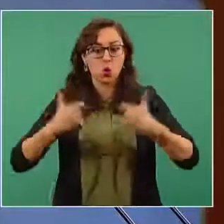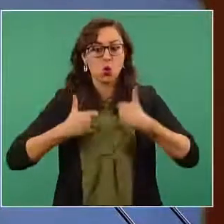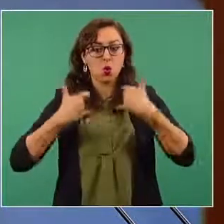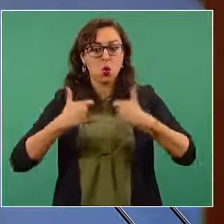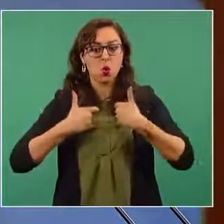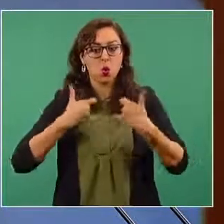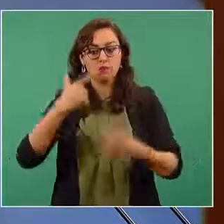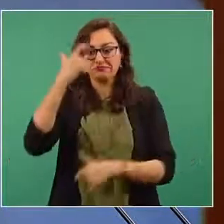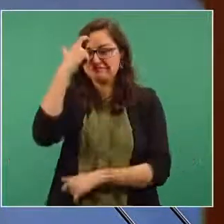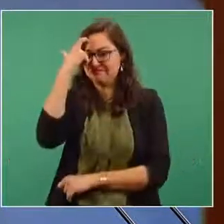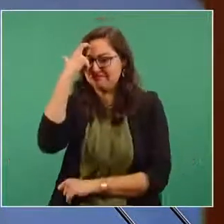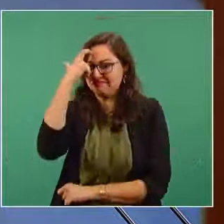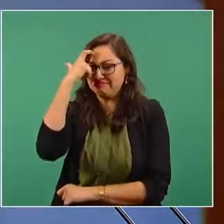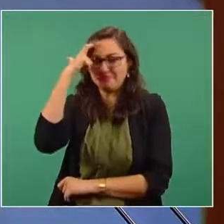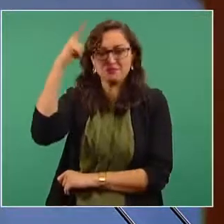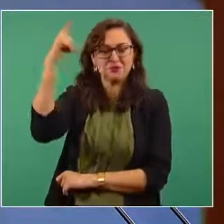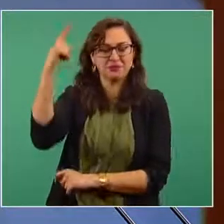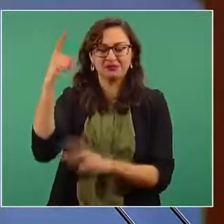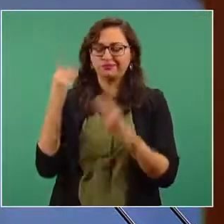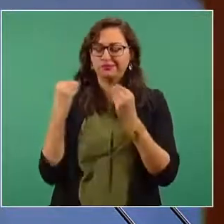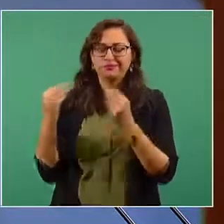creativa,